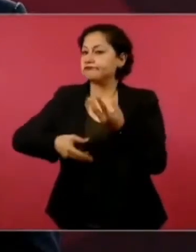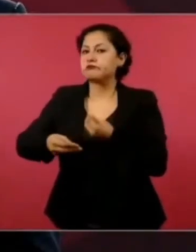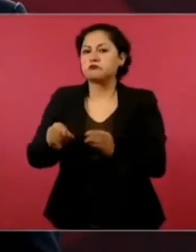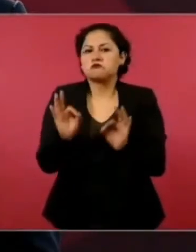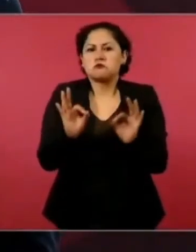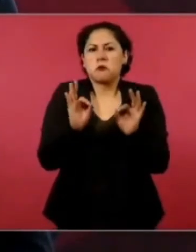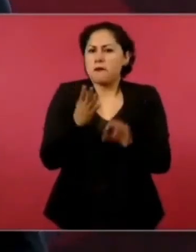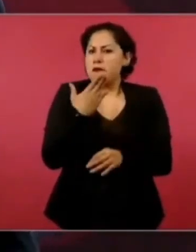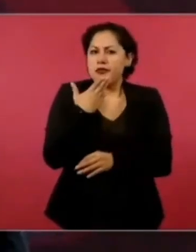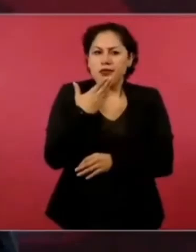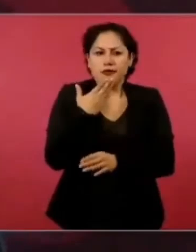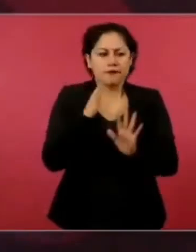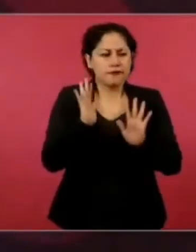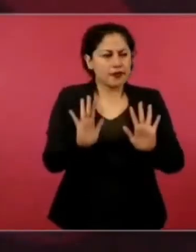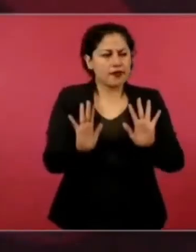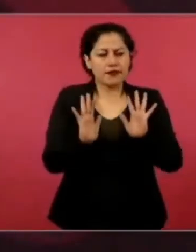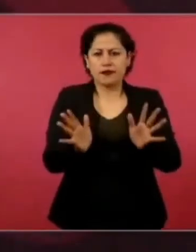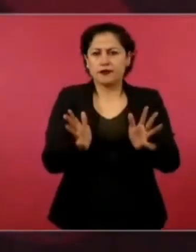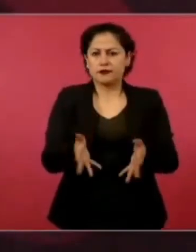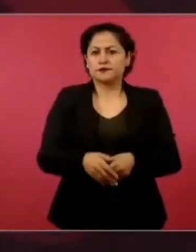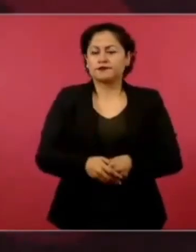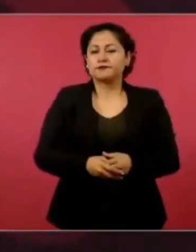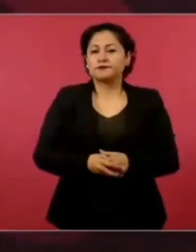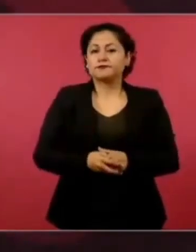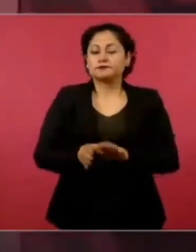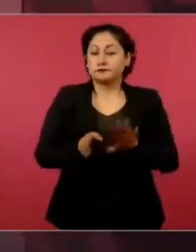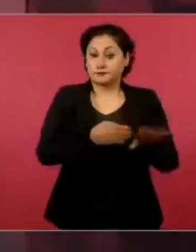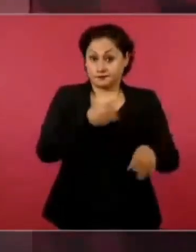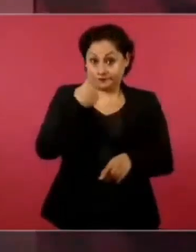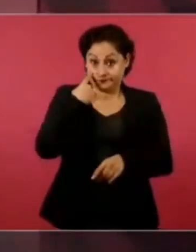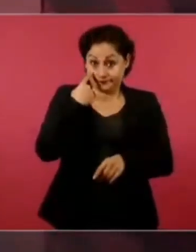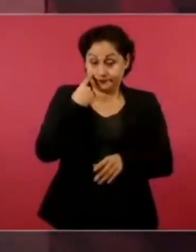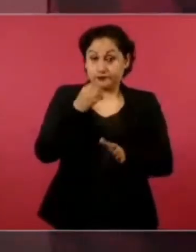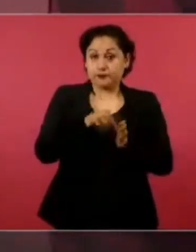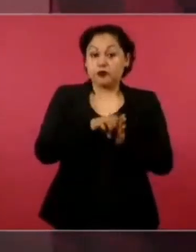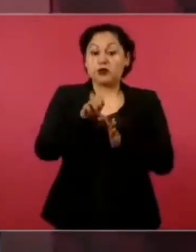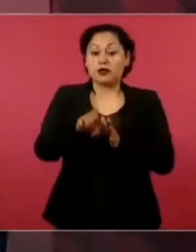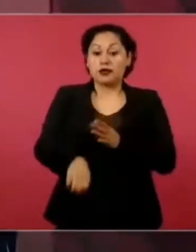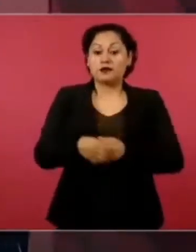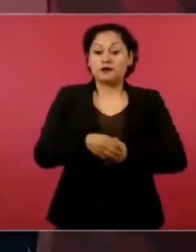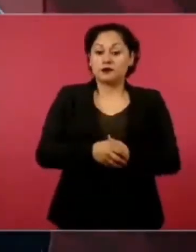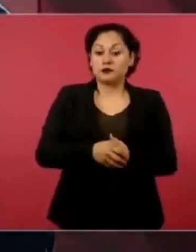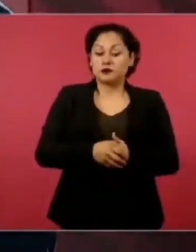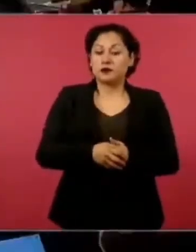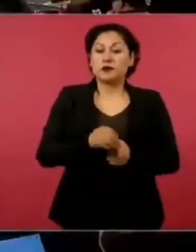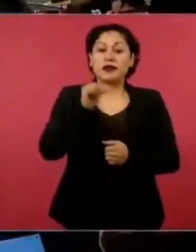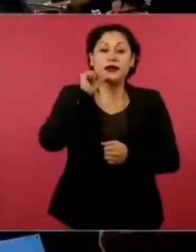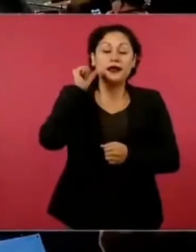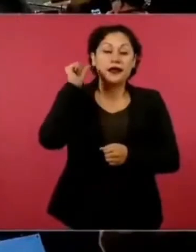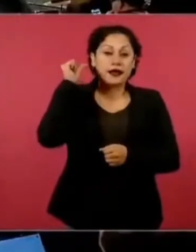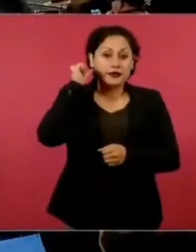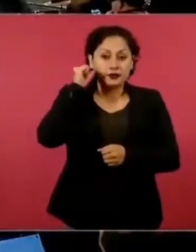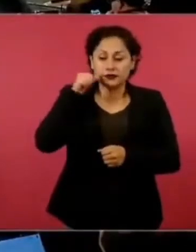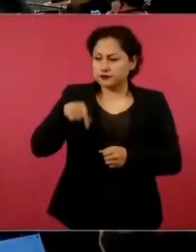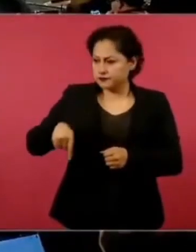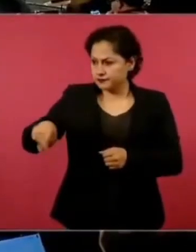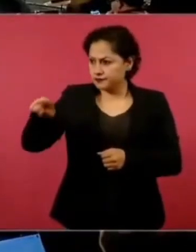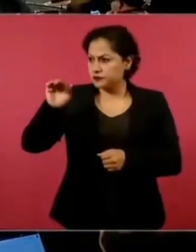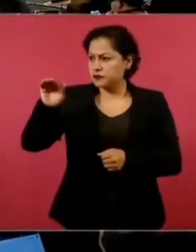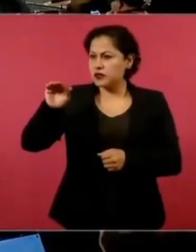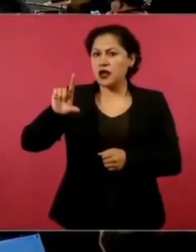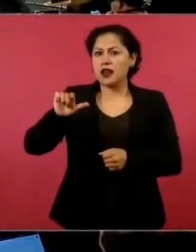y vamos bien. Por ejemplo, ayer, a ver si nos manda